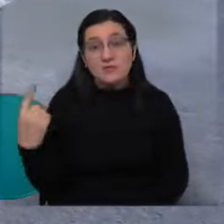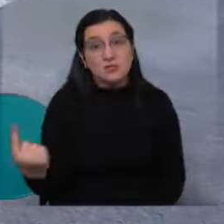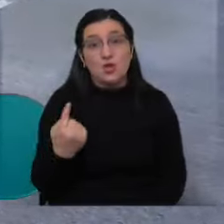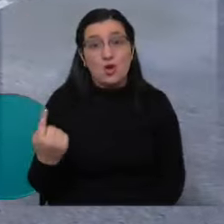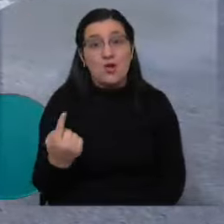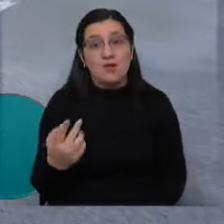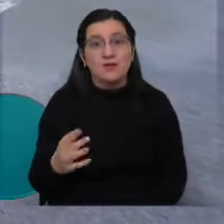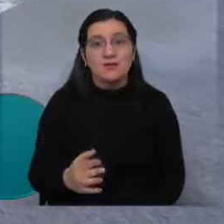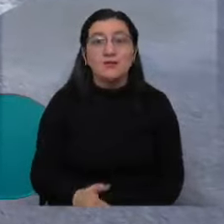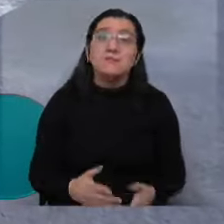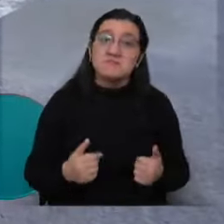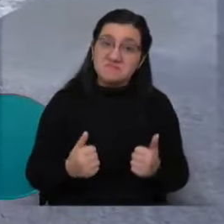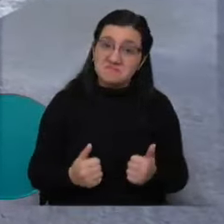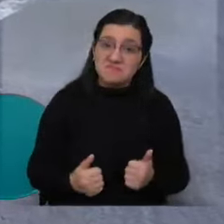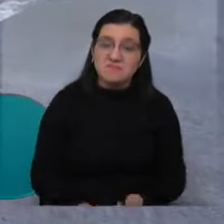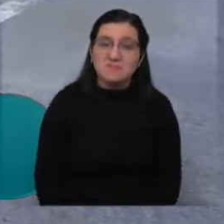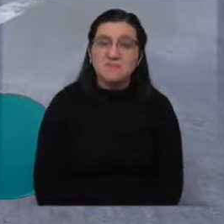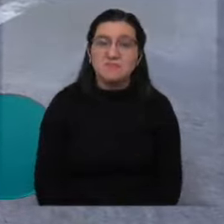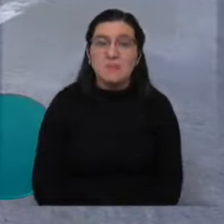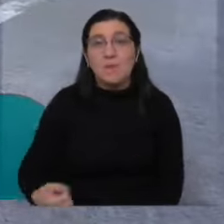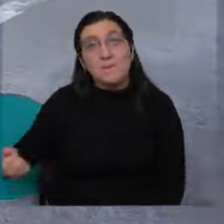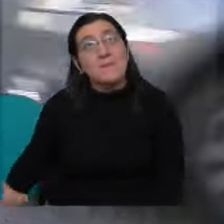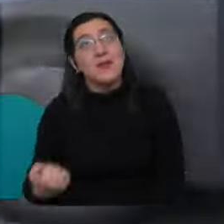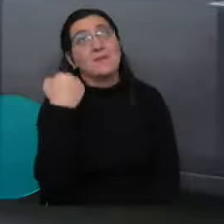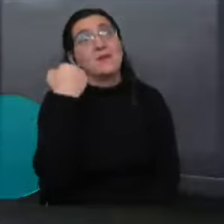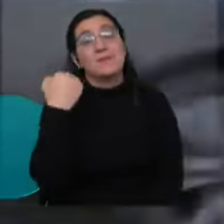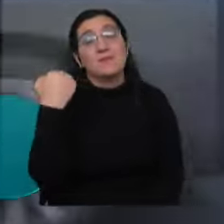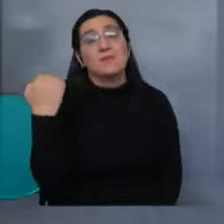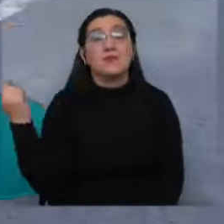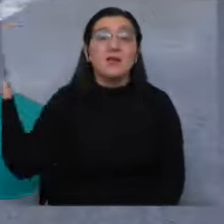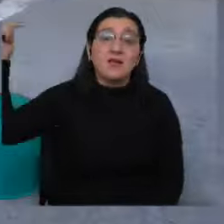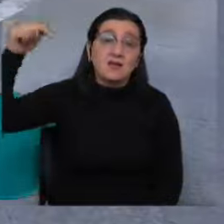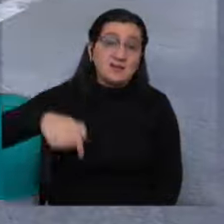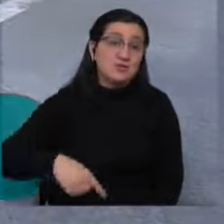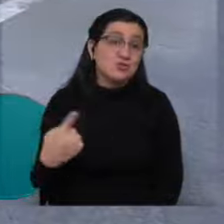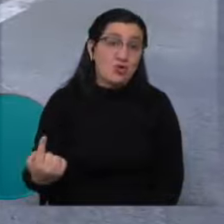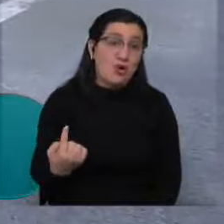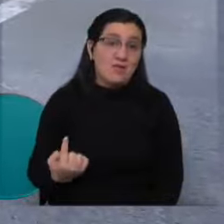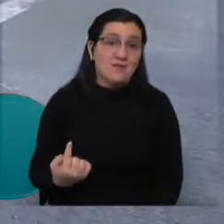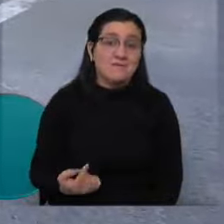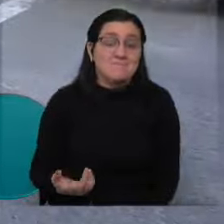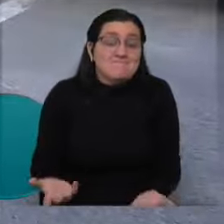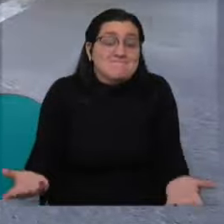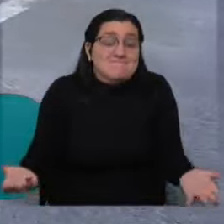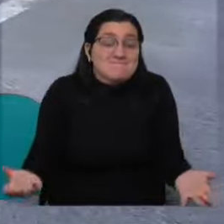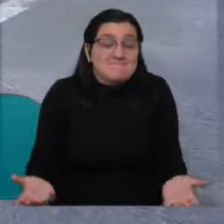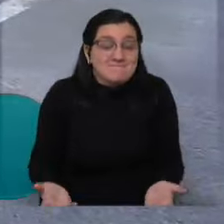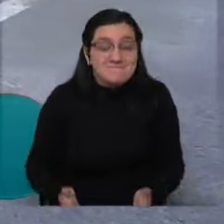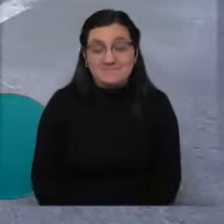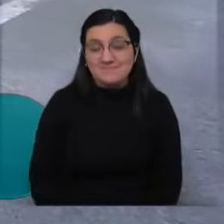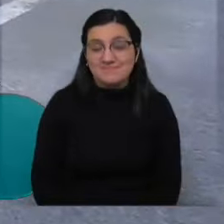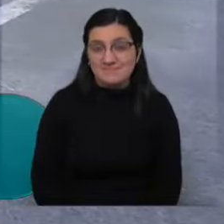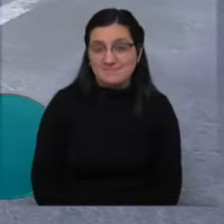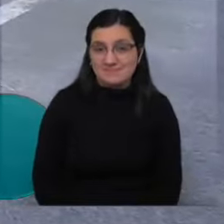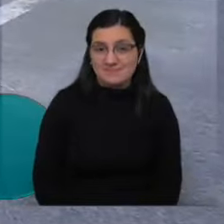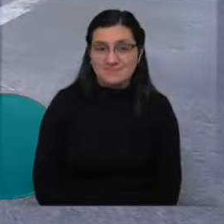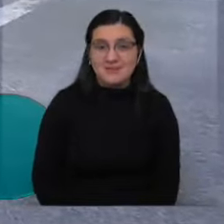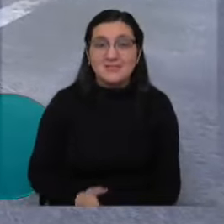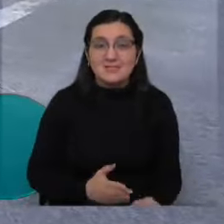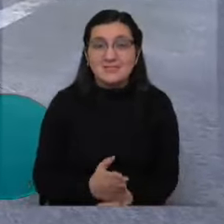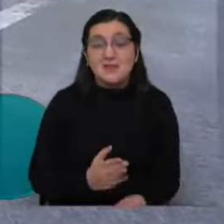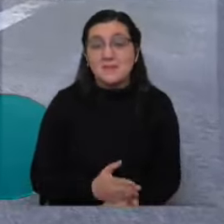me sacó me sacó vos pegale para arriba porque para abajo viene sola entonces nada acompañado por esta frase que